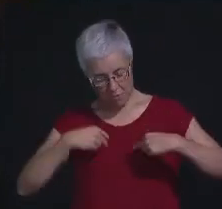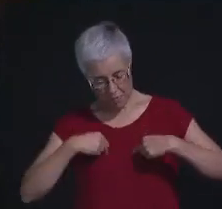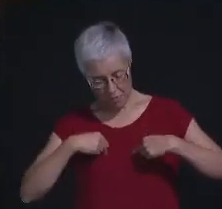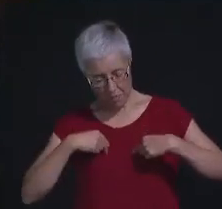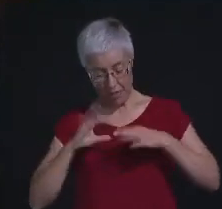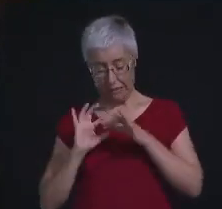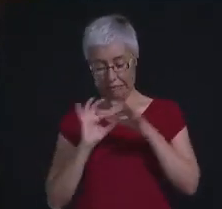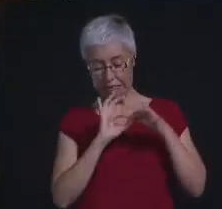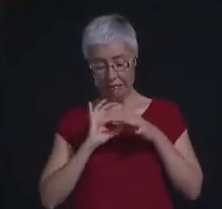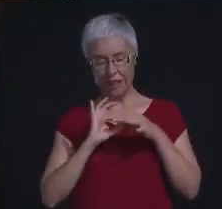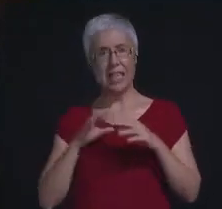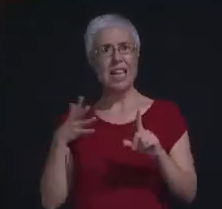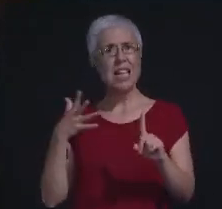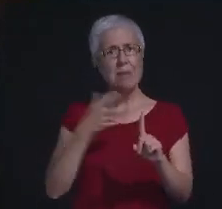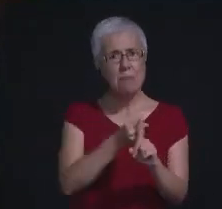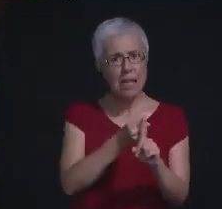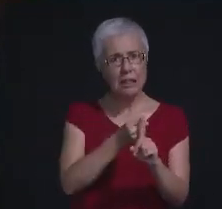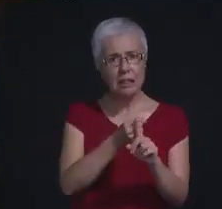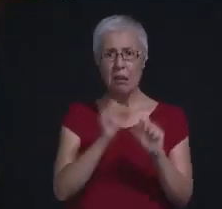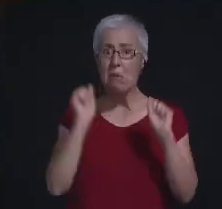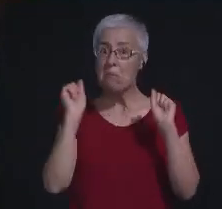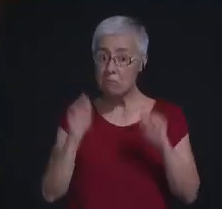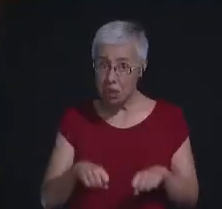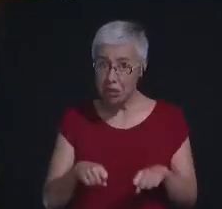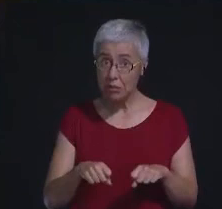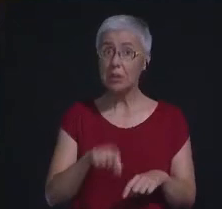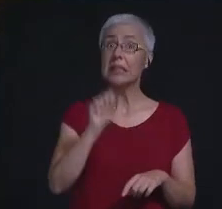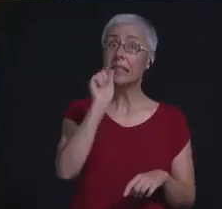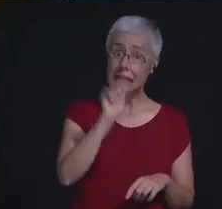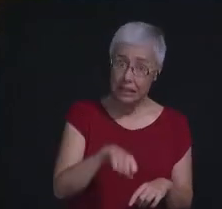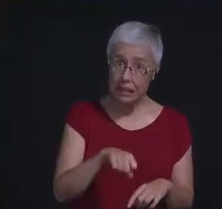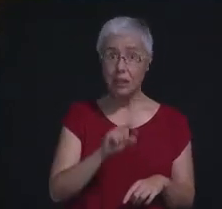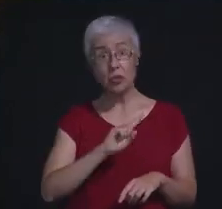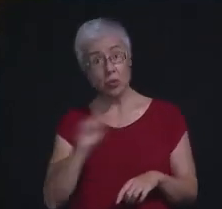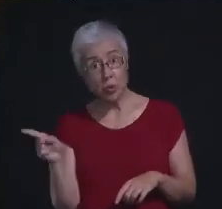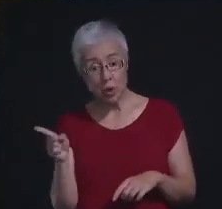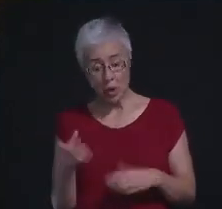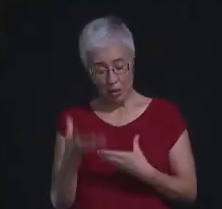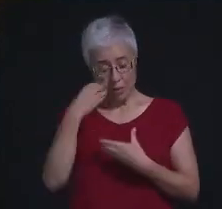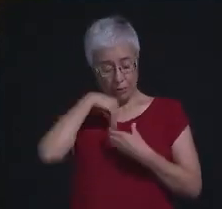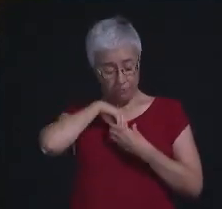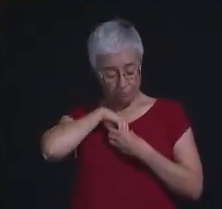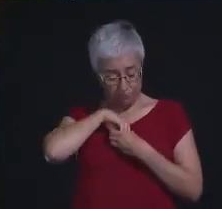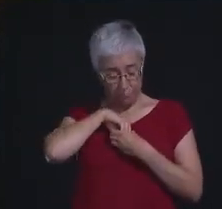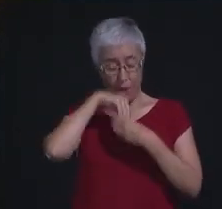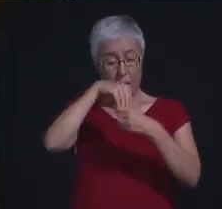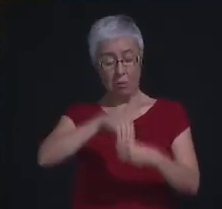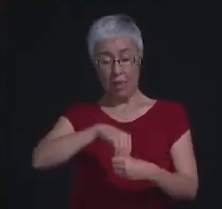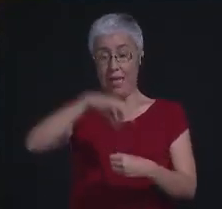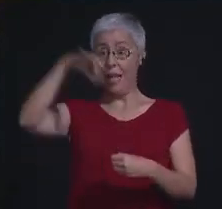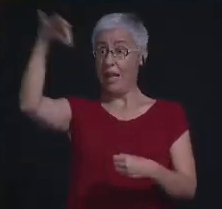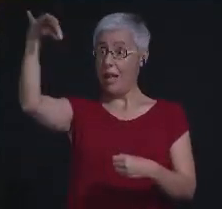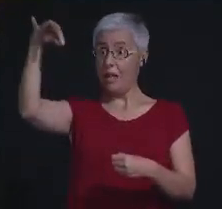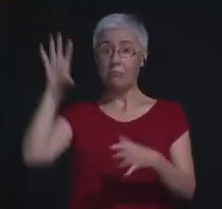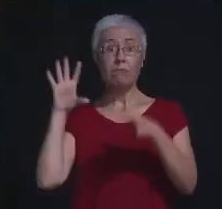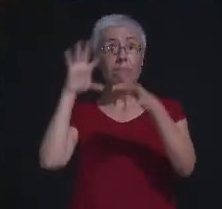¿Qué conexiones hay entre estos mundos? Y verdaderamente, si lo interior está conectado también